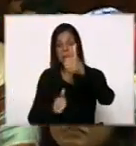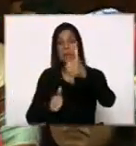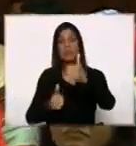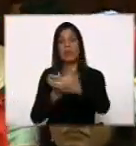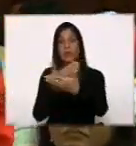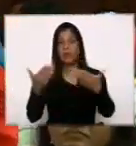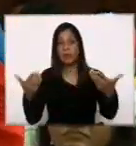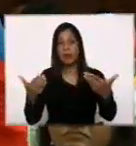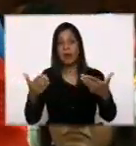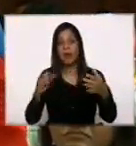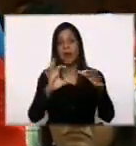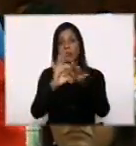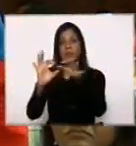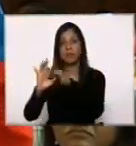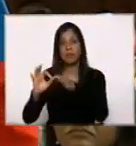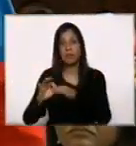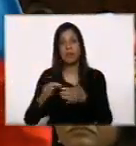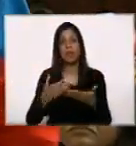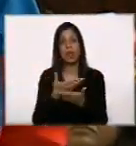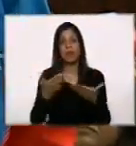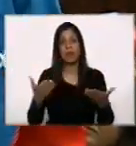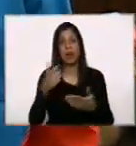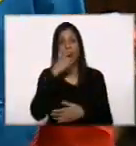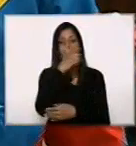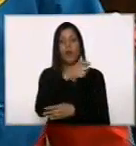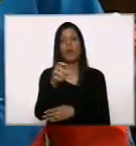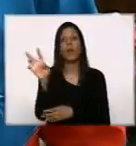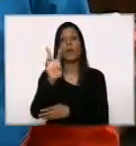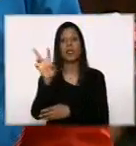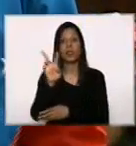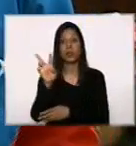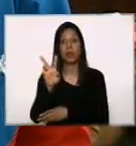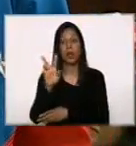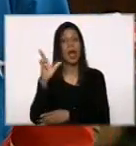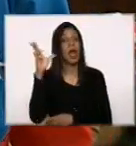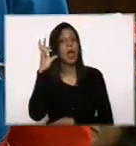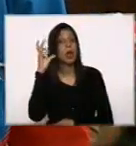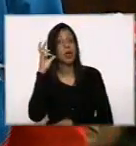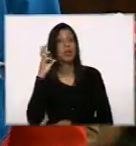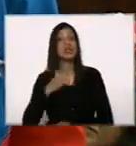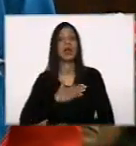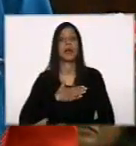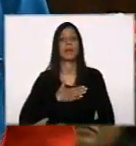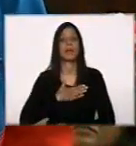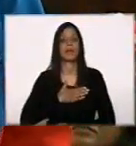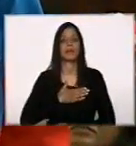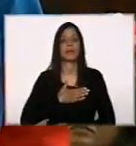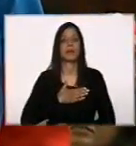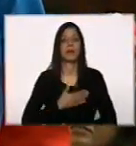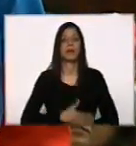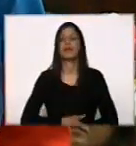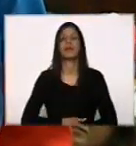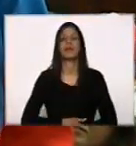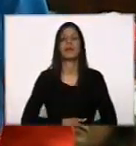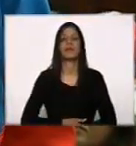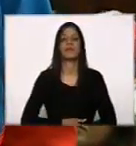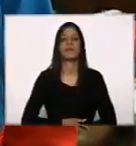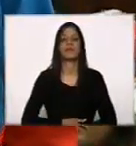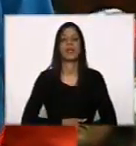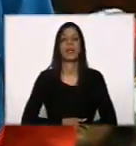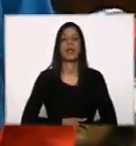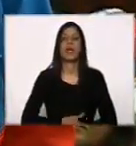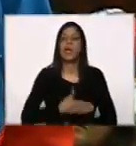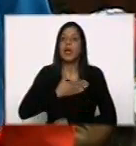todos, constituyentes, pueblo de Venezuela que me escucha. Yo quisiera